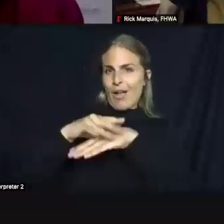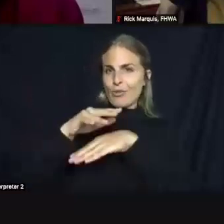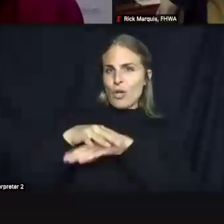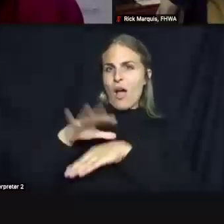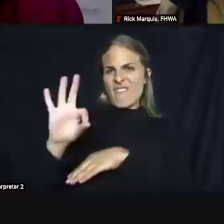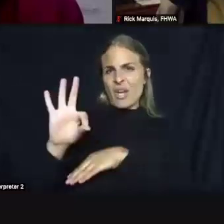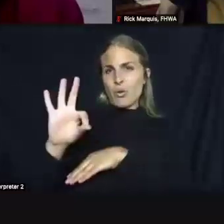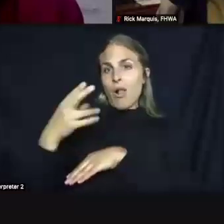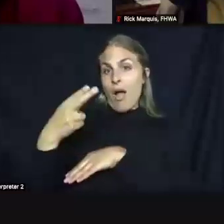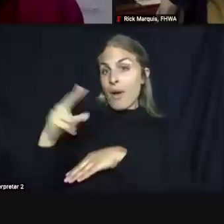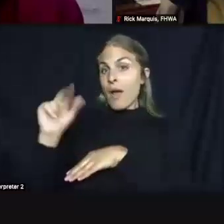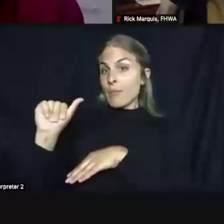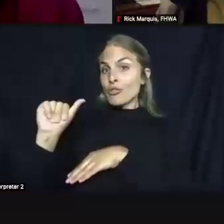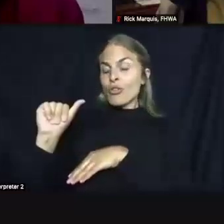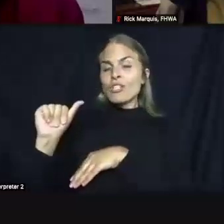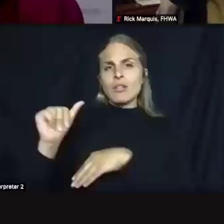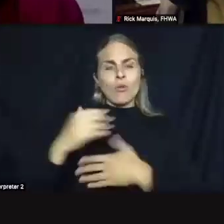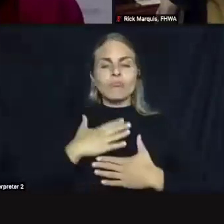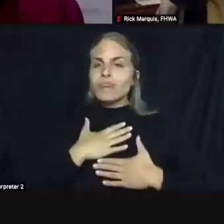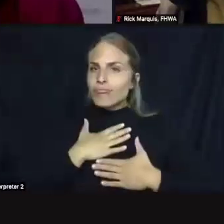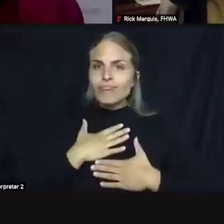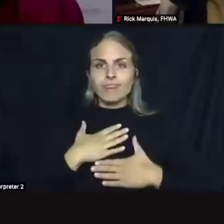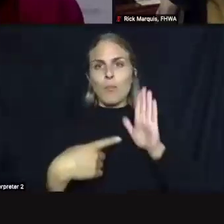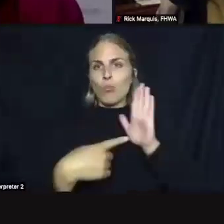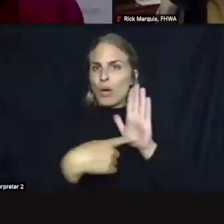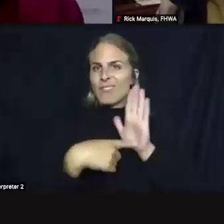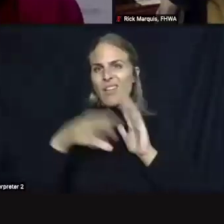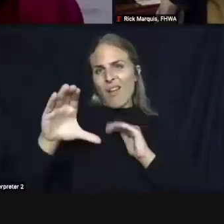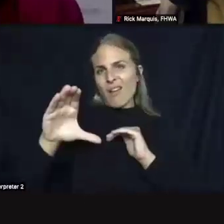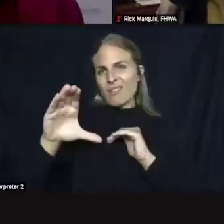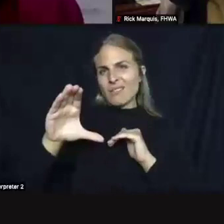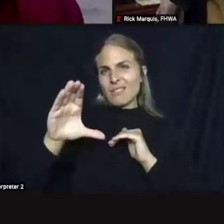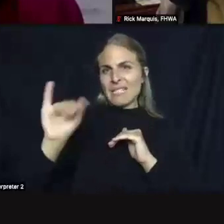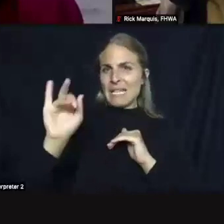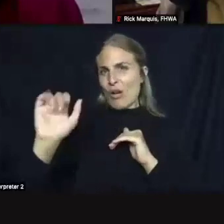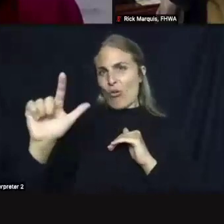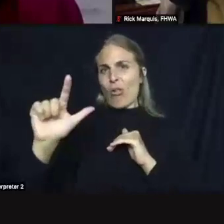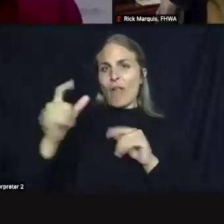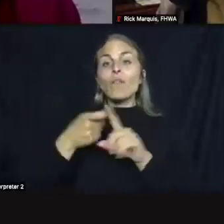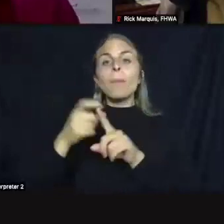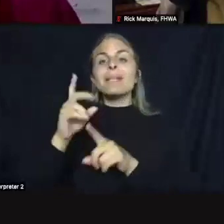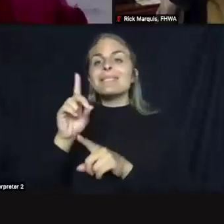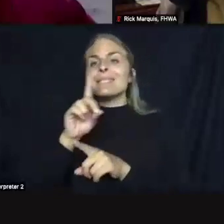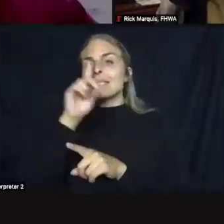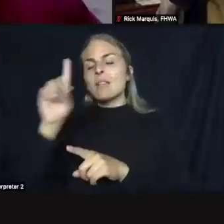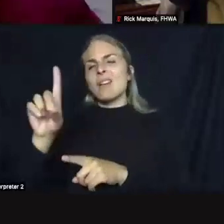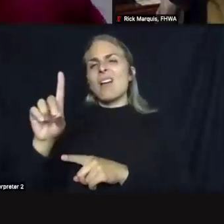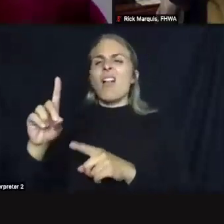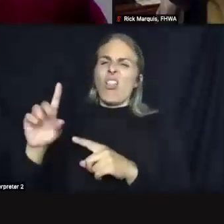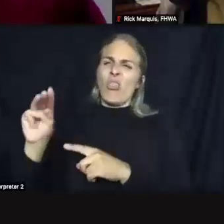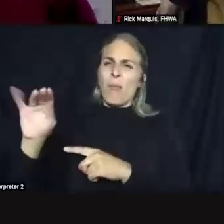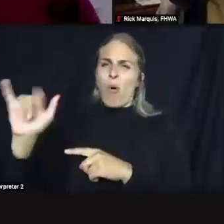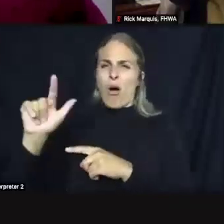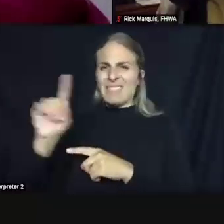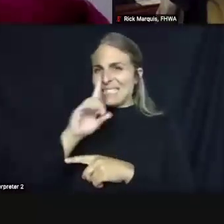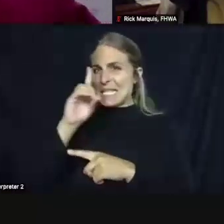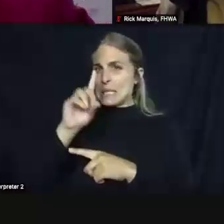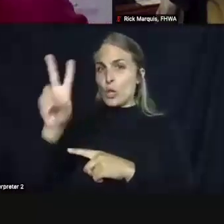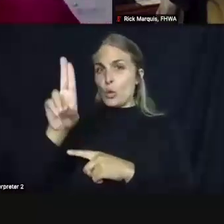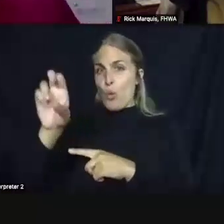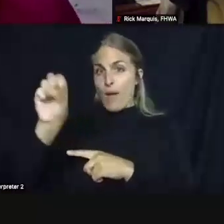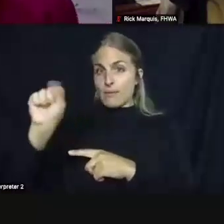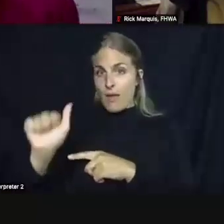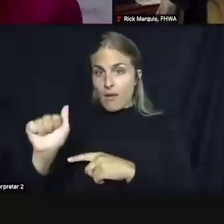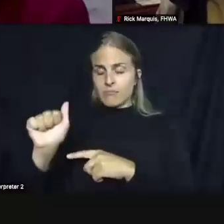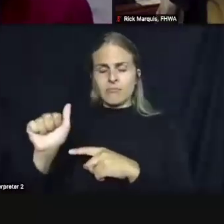W-A-G-N-E-R, el ex jefe de la Administración Federal de Carreteras y también he